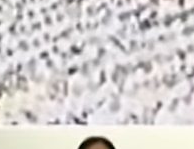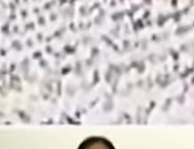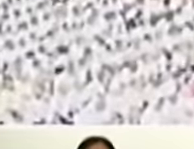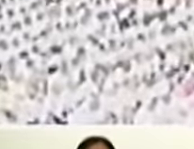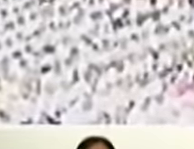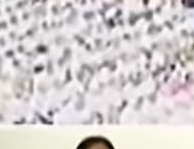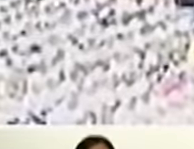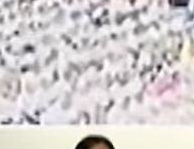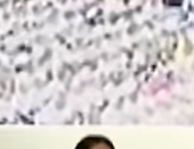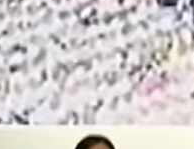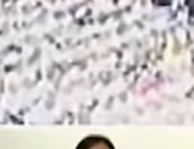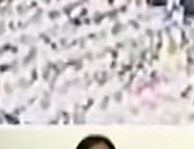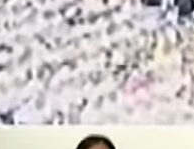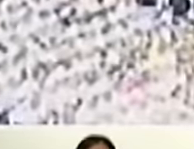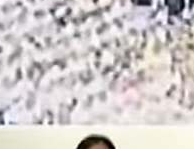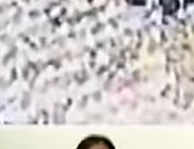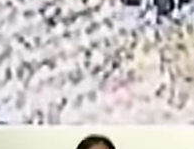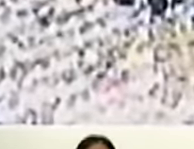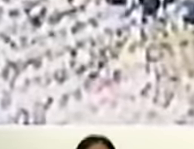¿Por qué